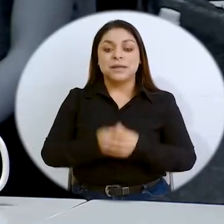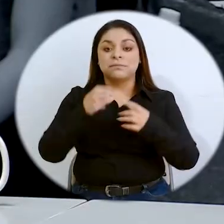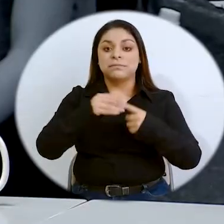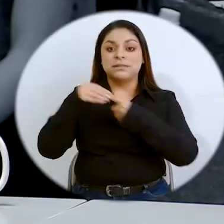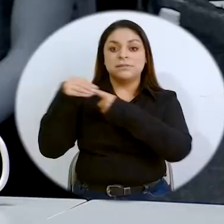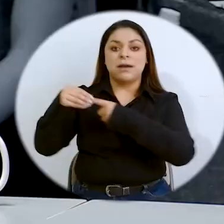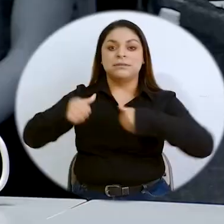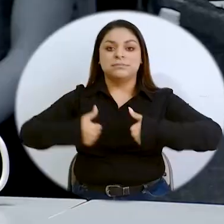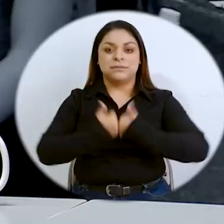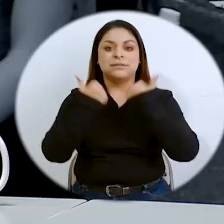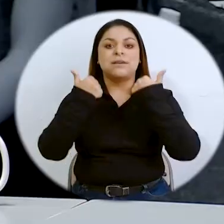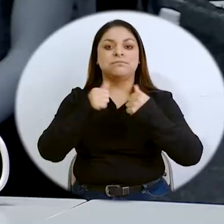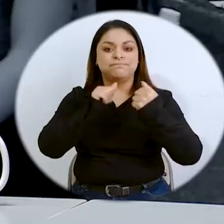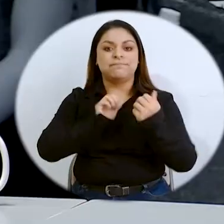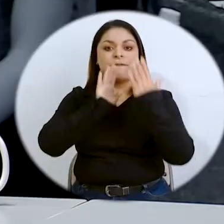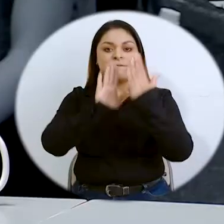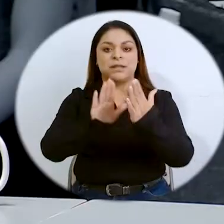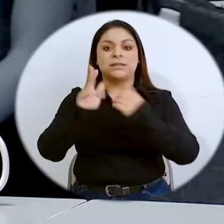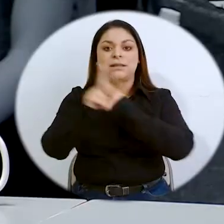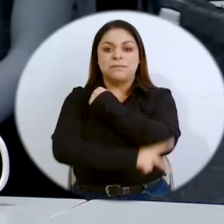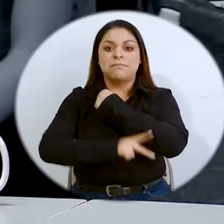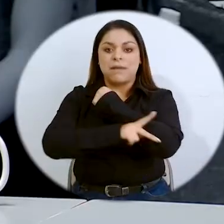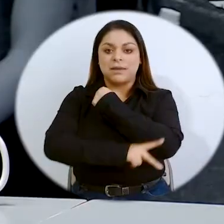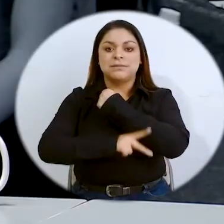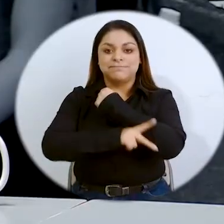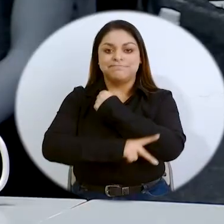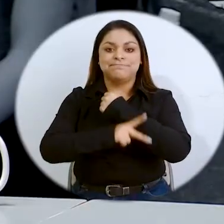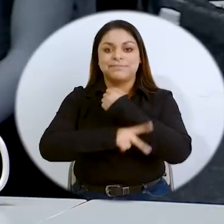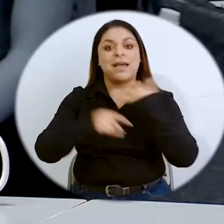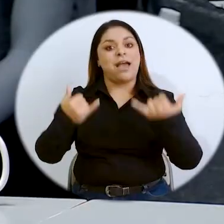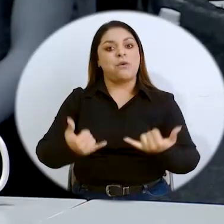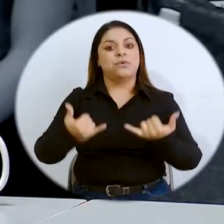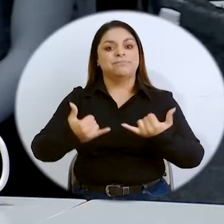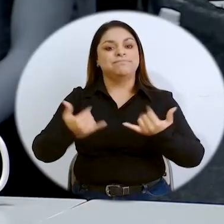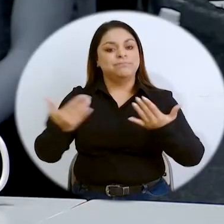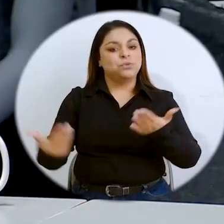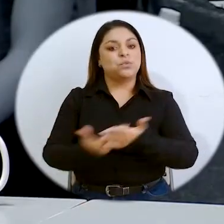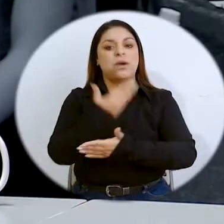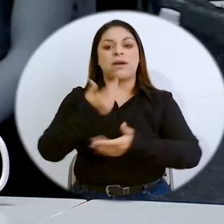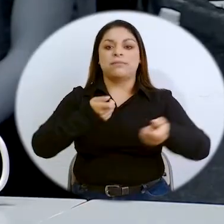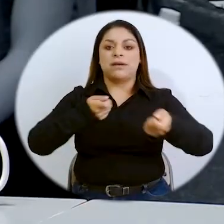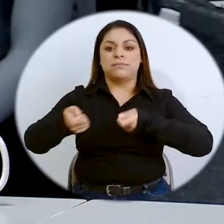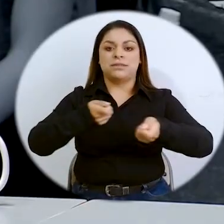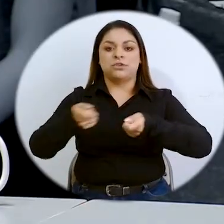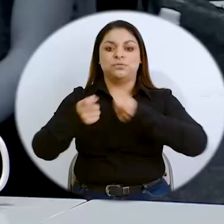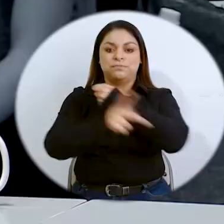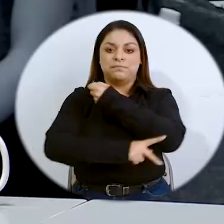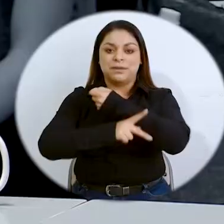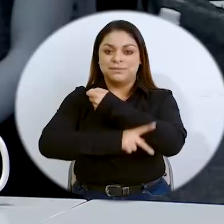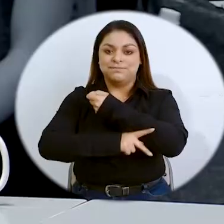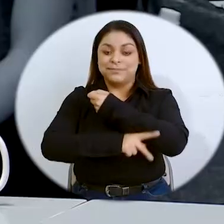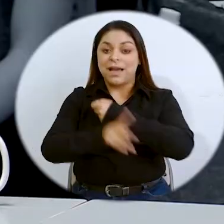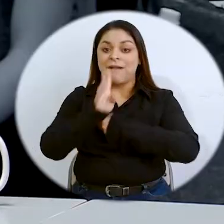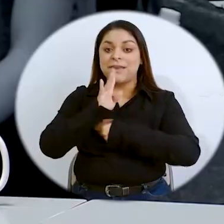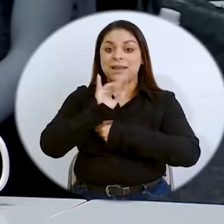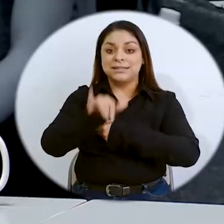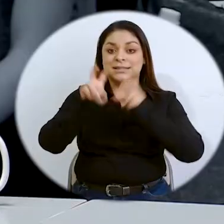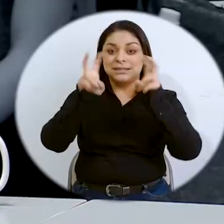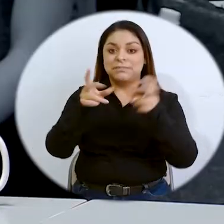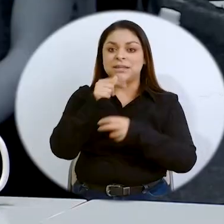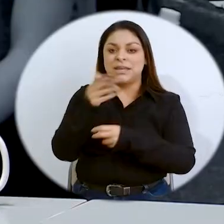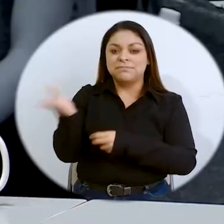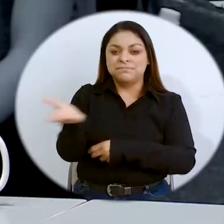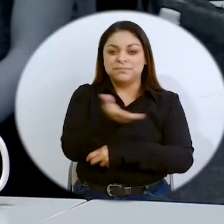los principales desafíos que enfrenta el país de cara a esta nueva administración gubernamental. Para hablar sobre este tema